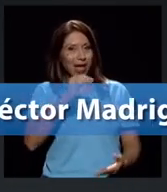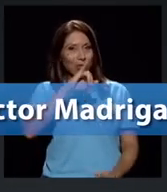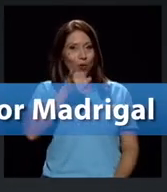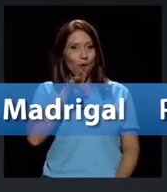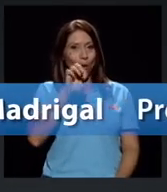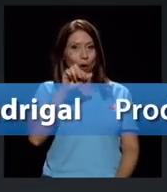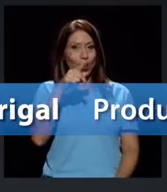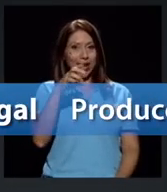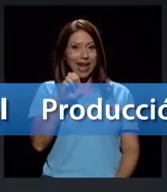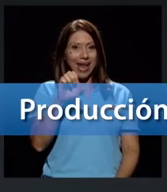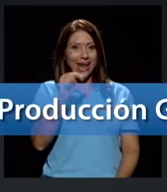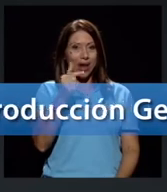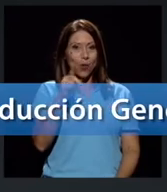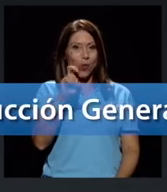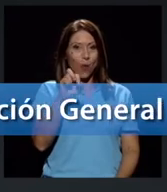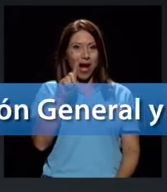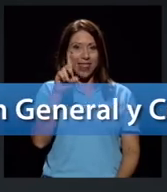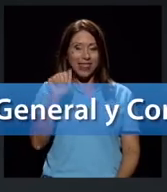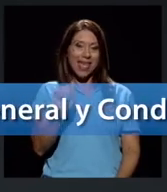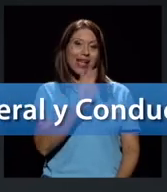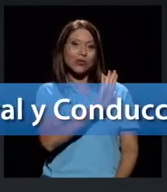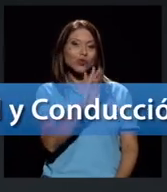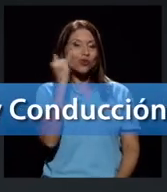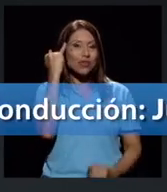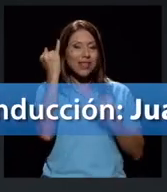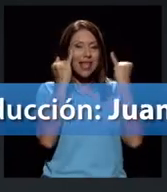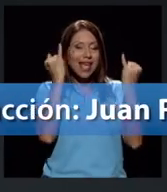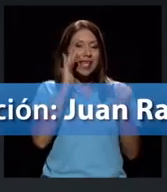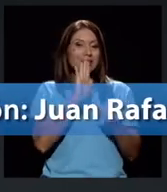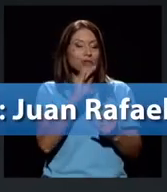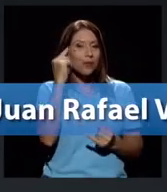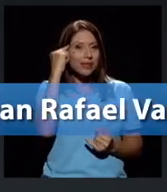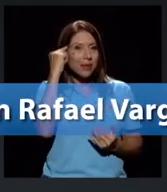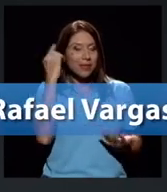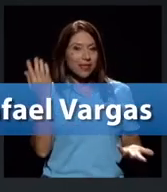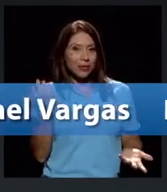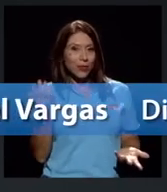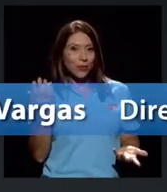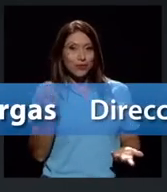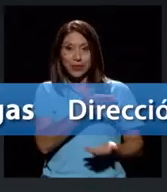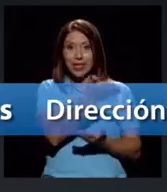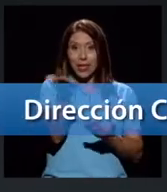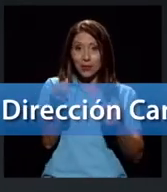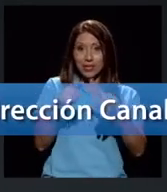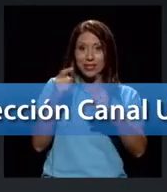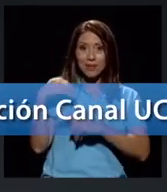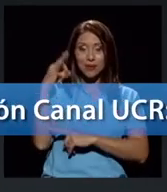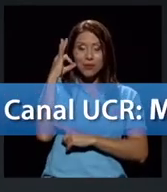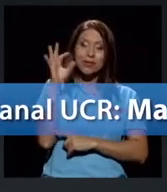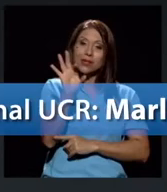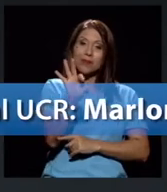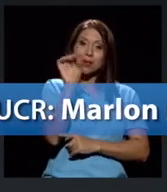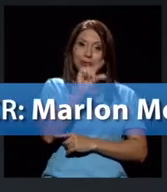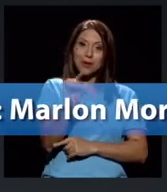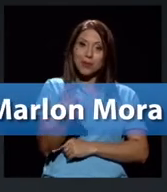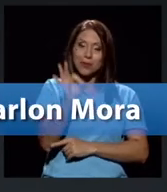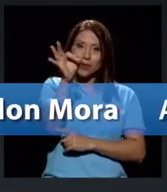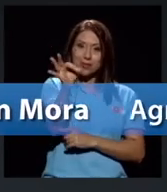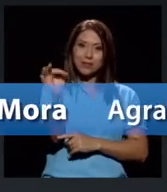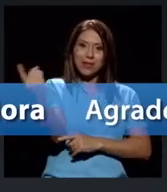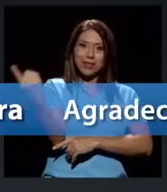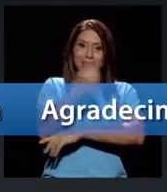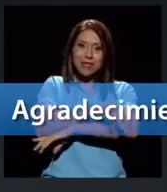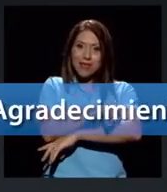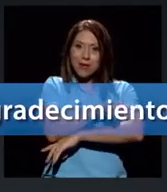todo sus ideas y su pensamiento y a las amigas y amigos los invitamos a que la próxima semana en unos tiempos